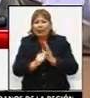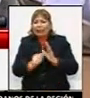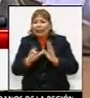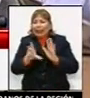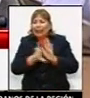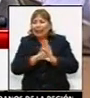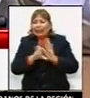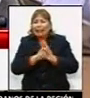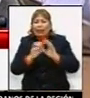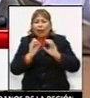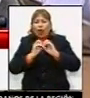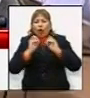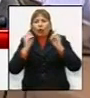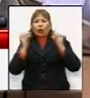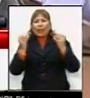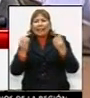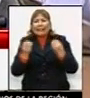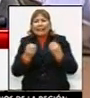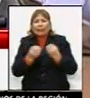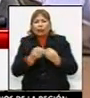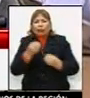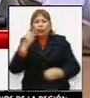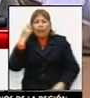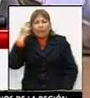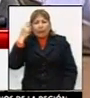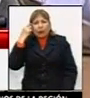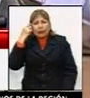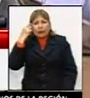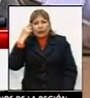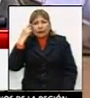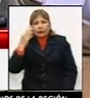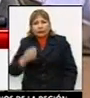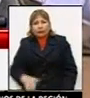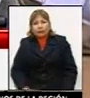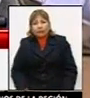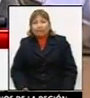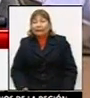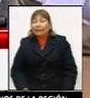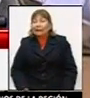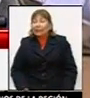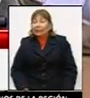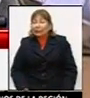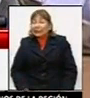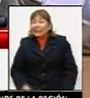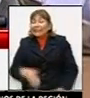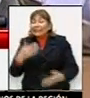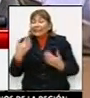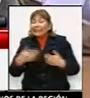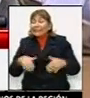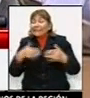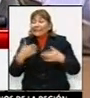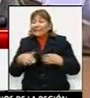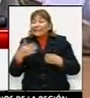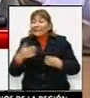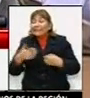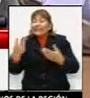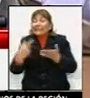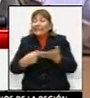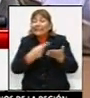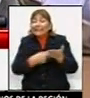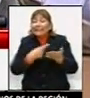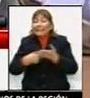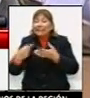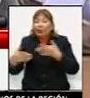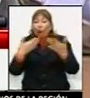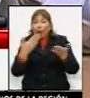ley de organizaciones políticas. Y ahí sí hay un debate rico, ahí sí hay un debate rico. No ha sido suficiente lo que se ha aprobado